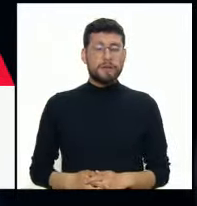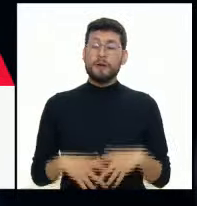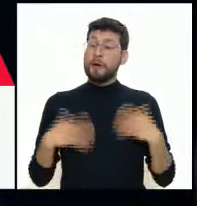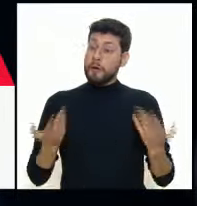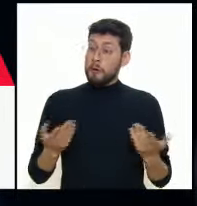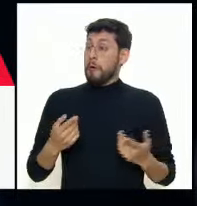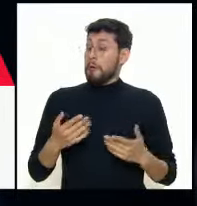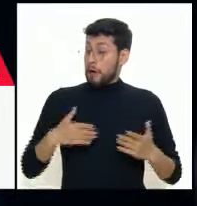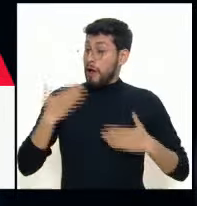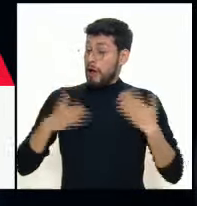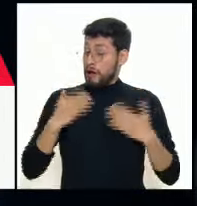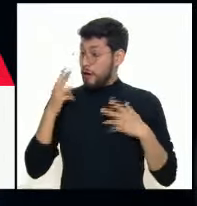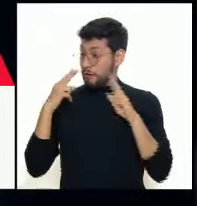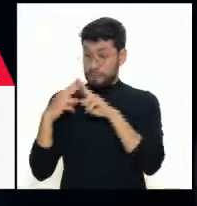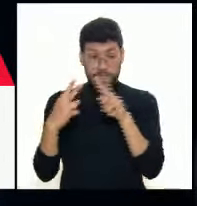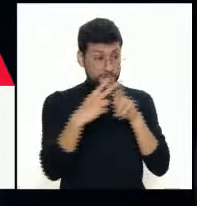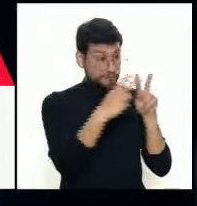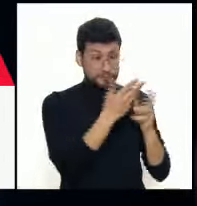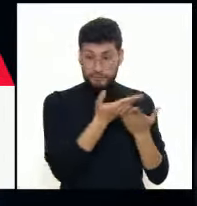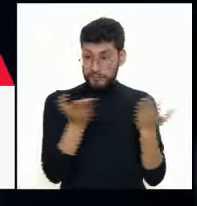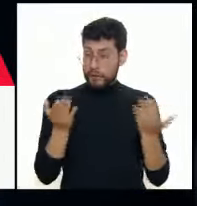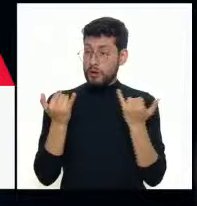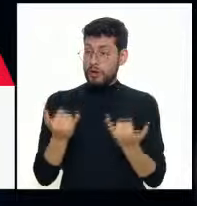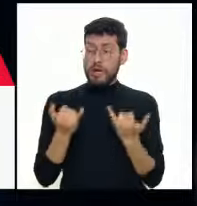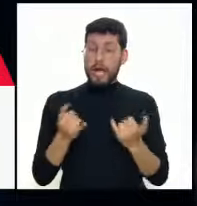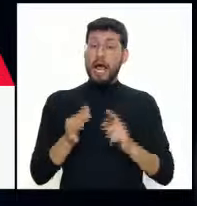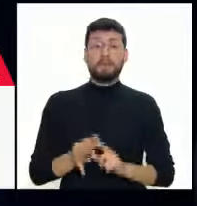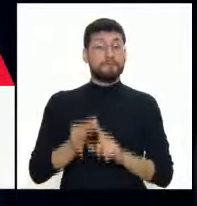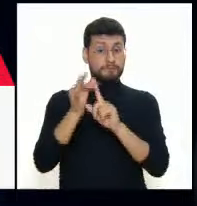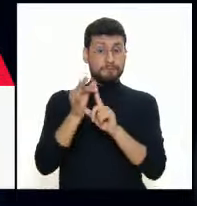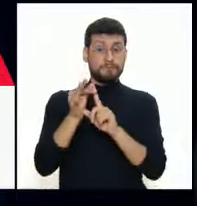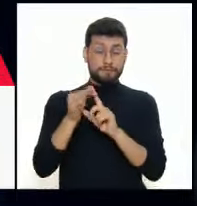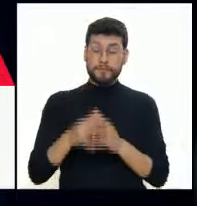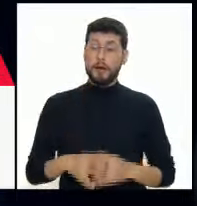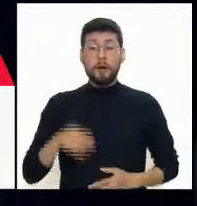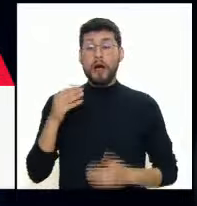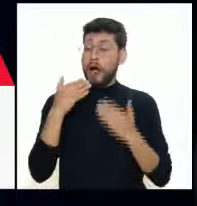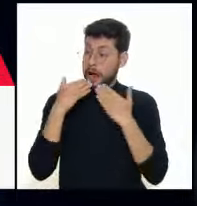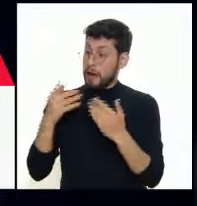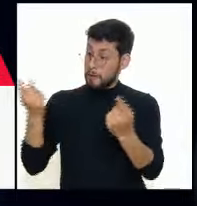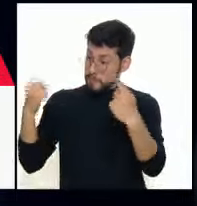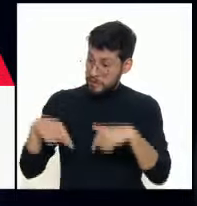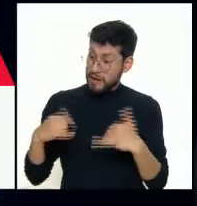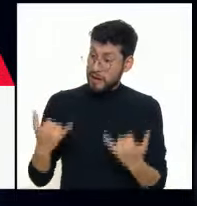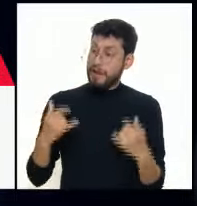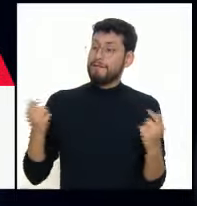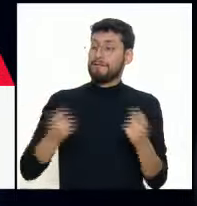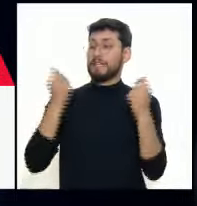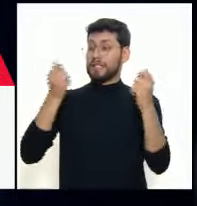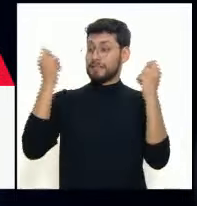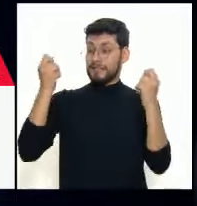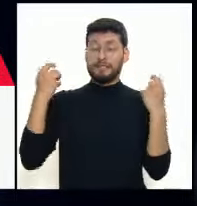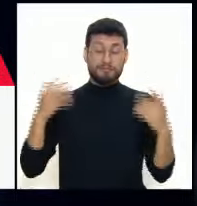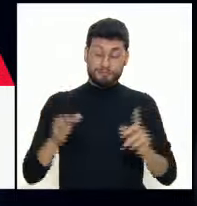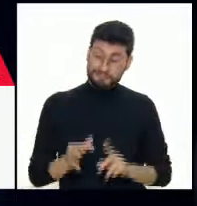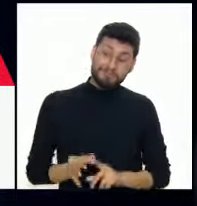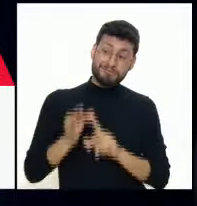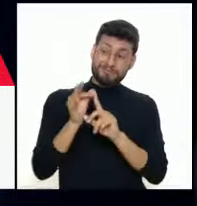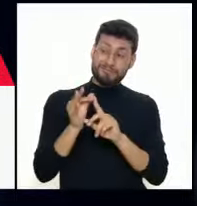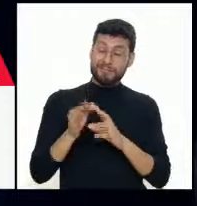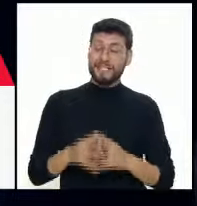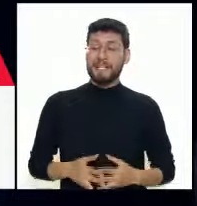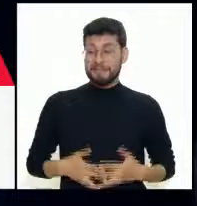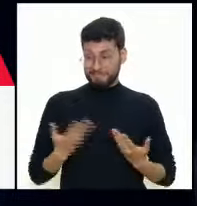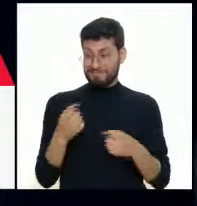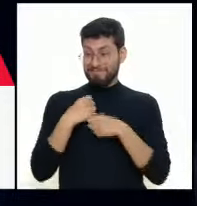Qué alegría verlos a todos. Hoy es un día muy especial. Gracias por venir a esta fiesta tan especial